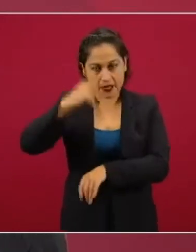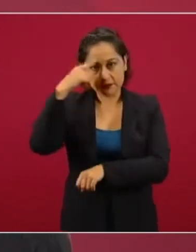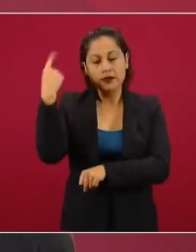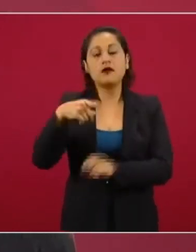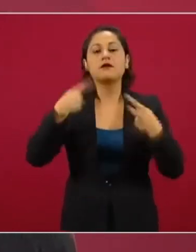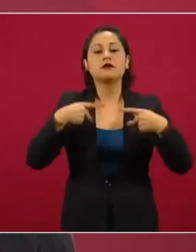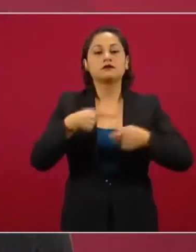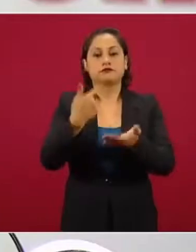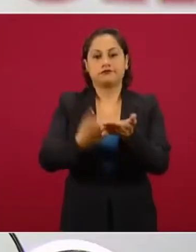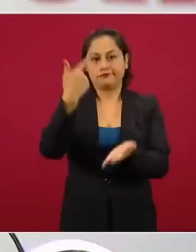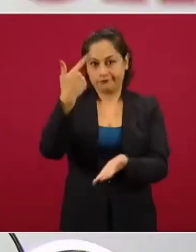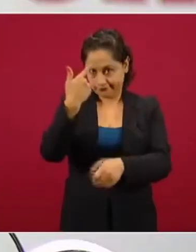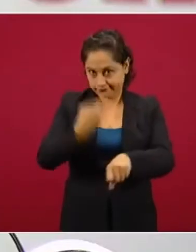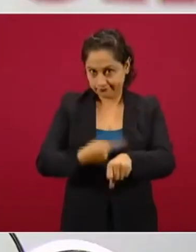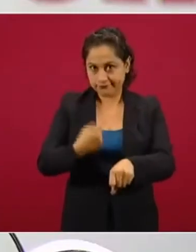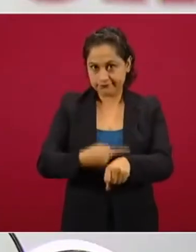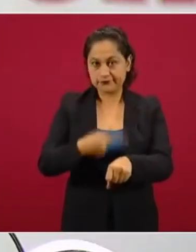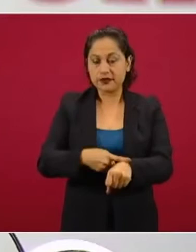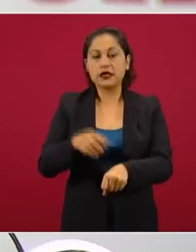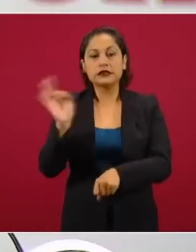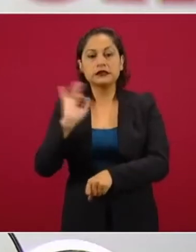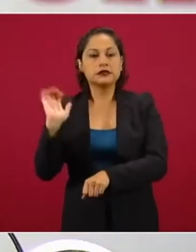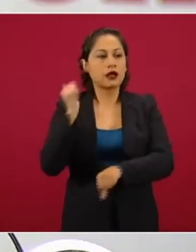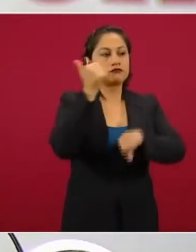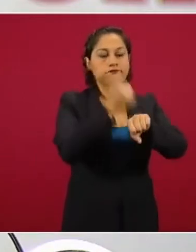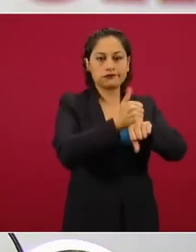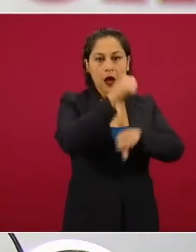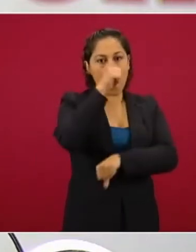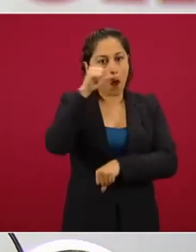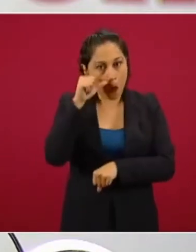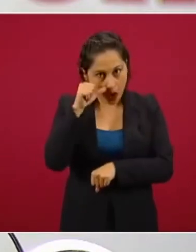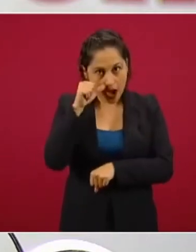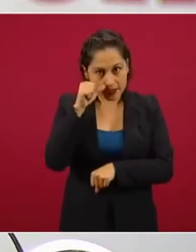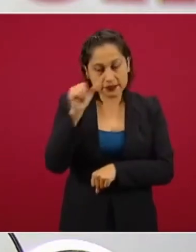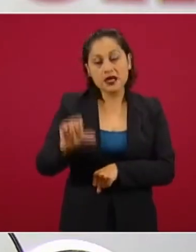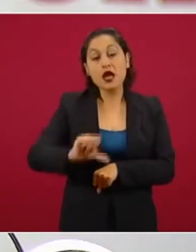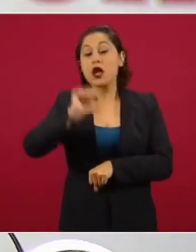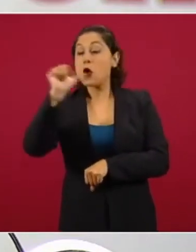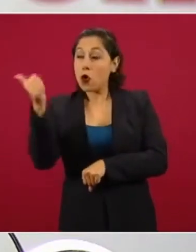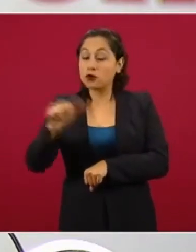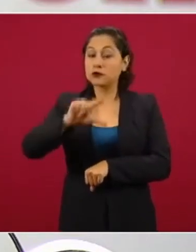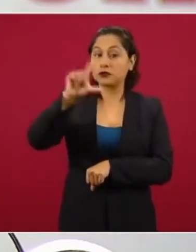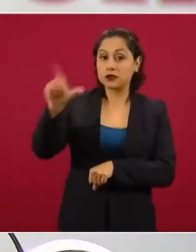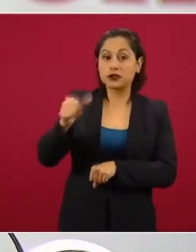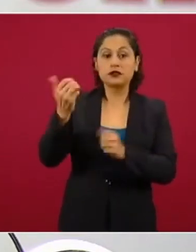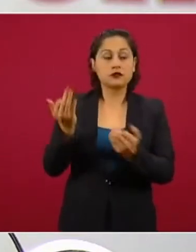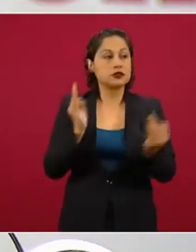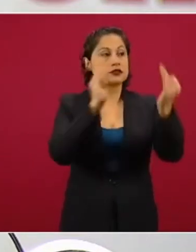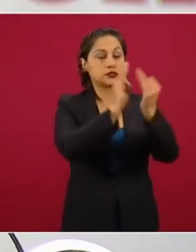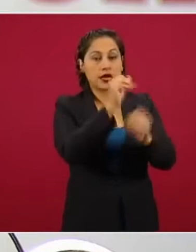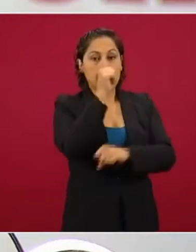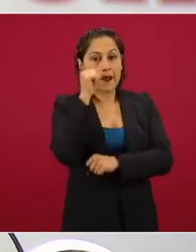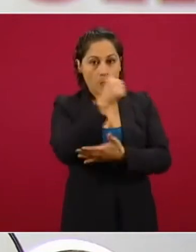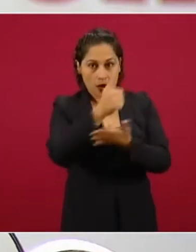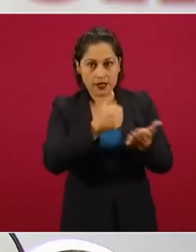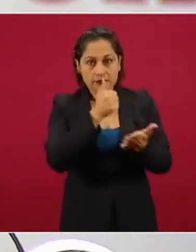se estarán destacando muy probablemente en Juárez y otra cerca de Juárez, según las necesidades que vaya identificando el